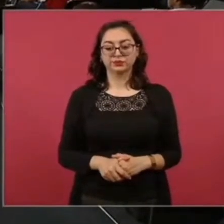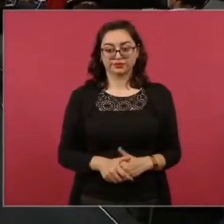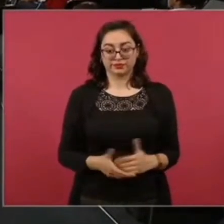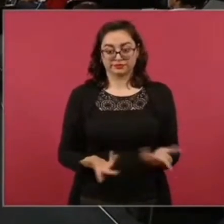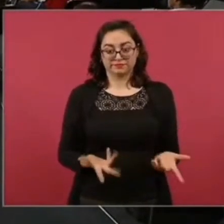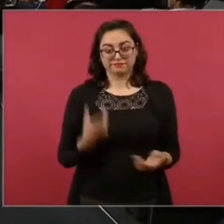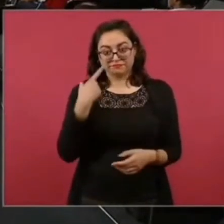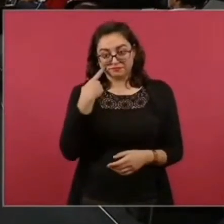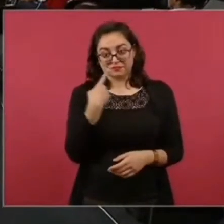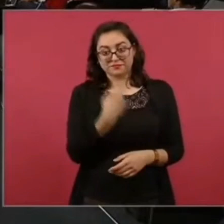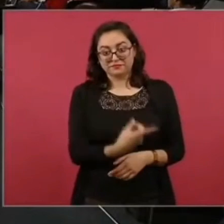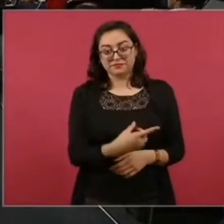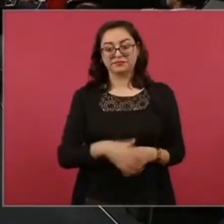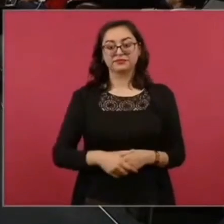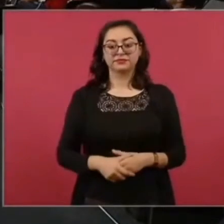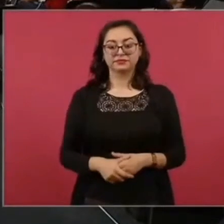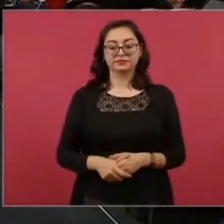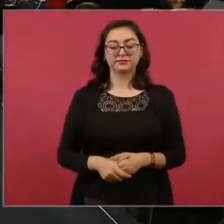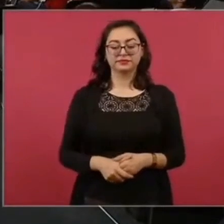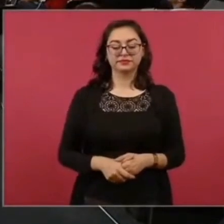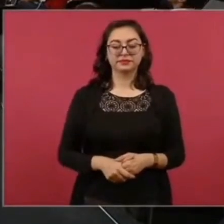Miren.